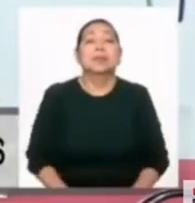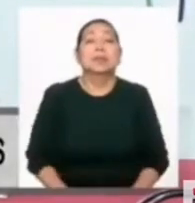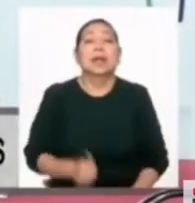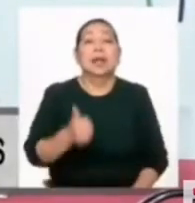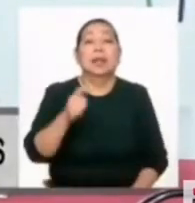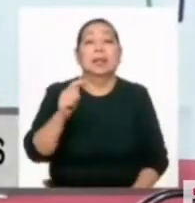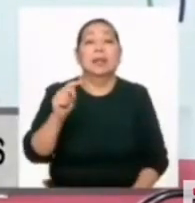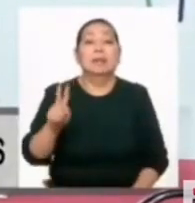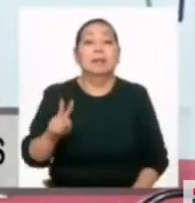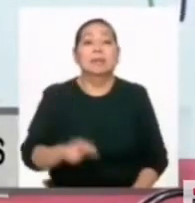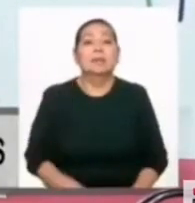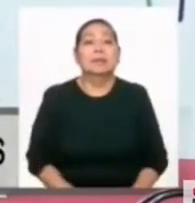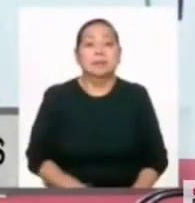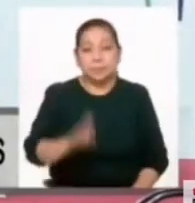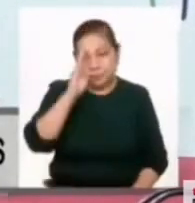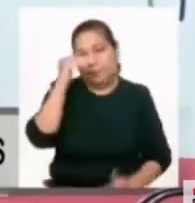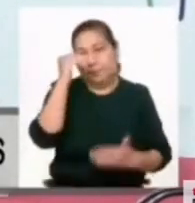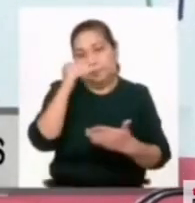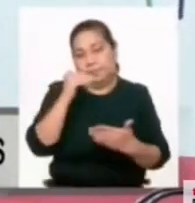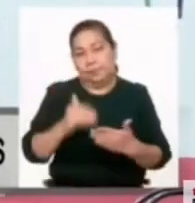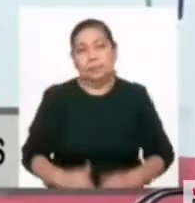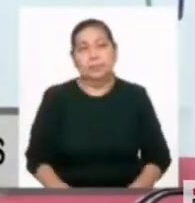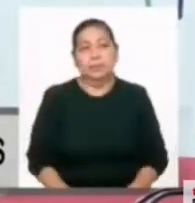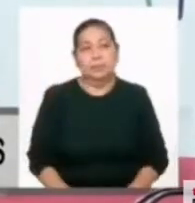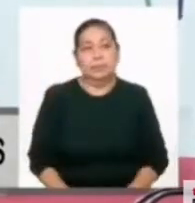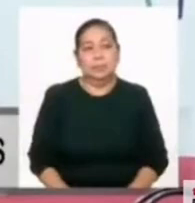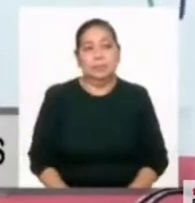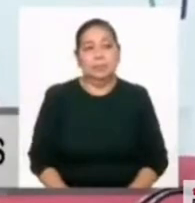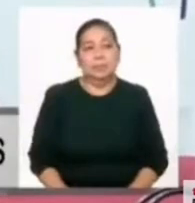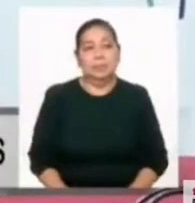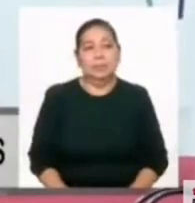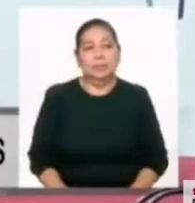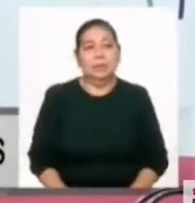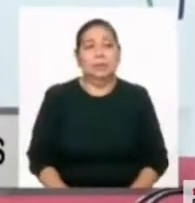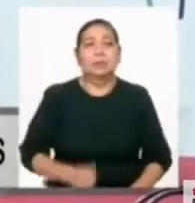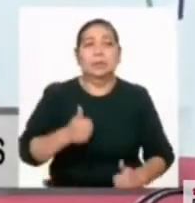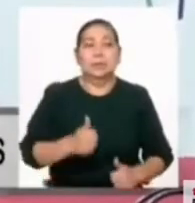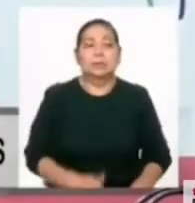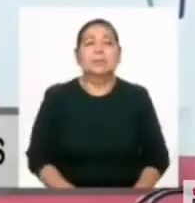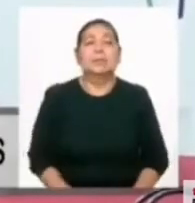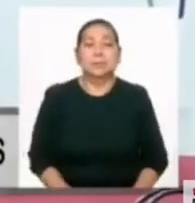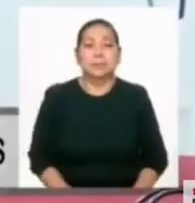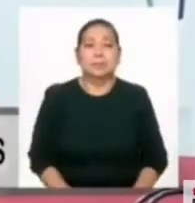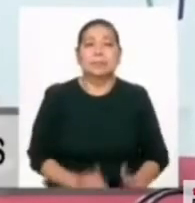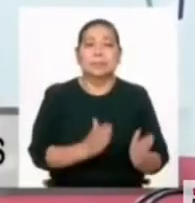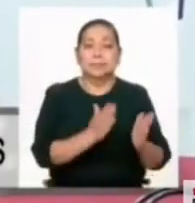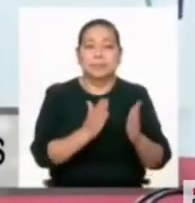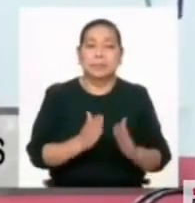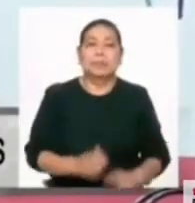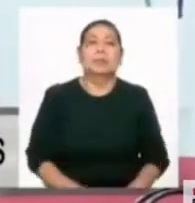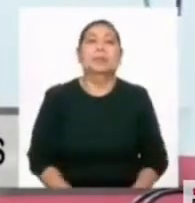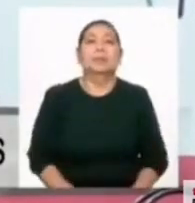de ATV. Por favor, respetemos el orden de las preguntas. Ya le contesté, señorita. Ya es que contesté. Es una pregunta por